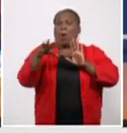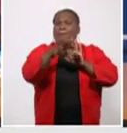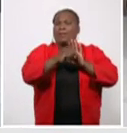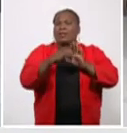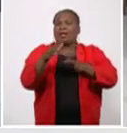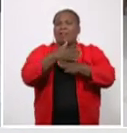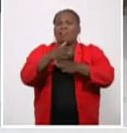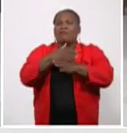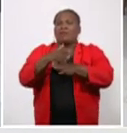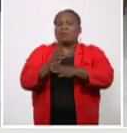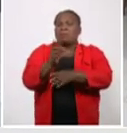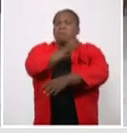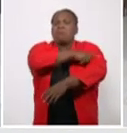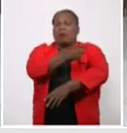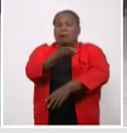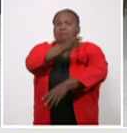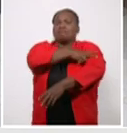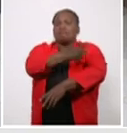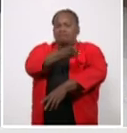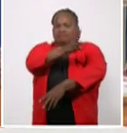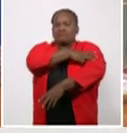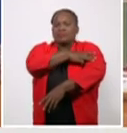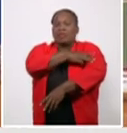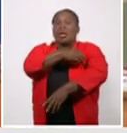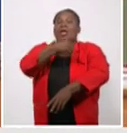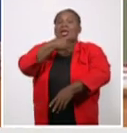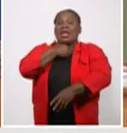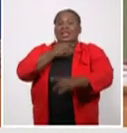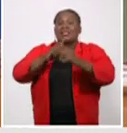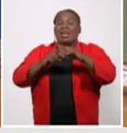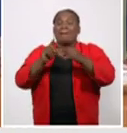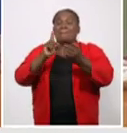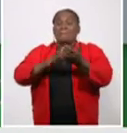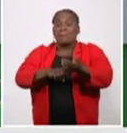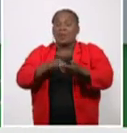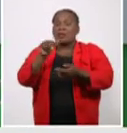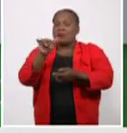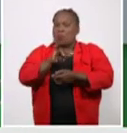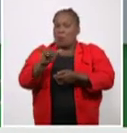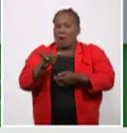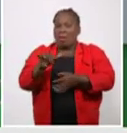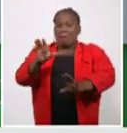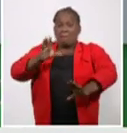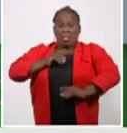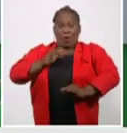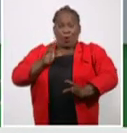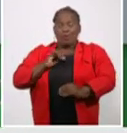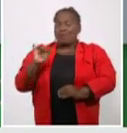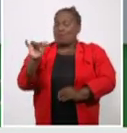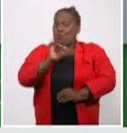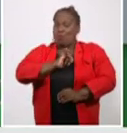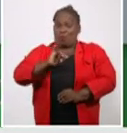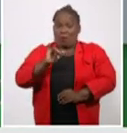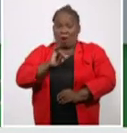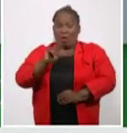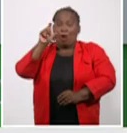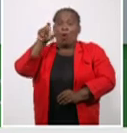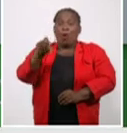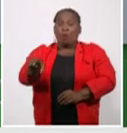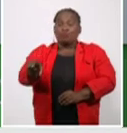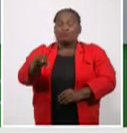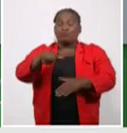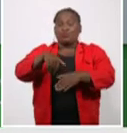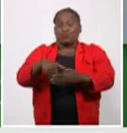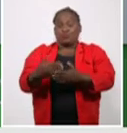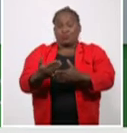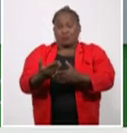de enseñanza, incluida la formación pedagógica y técnica y profesional. Aunque en las últimas jornadas la totalidad de casos confirmados